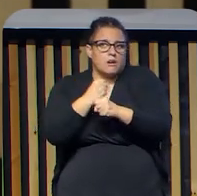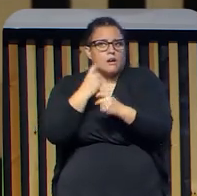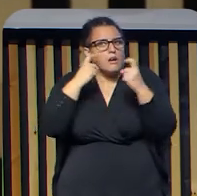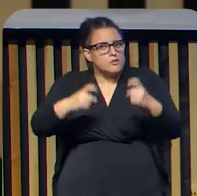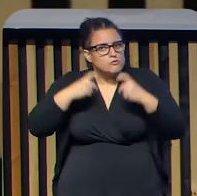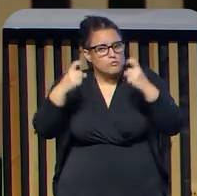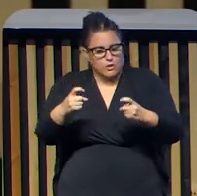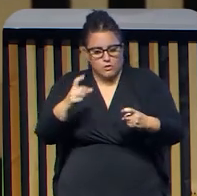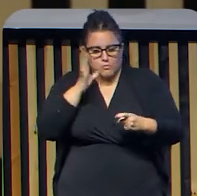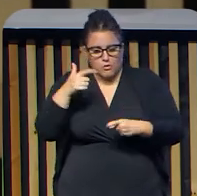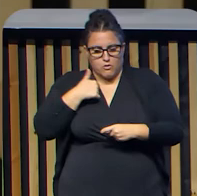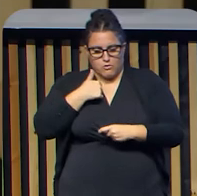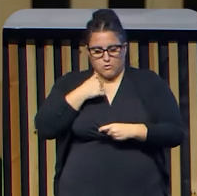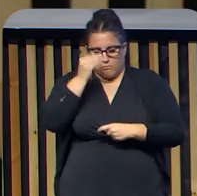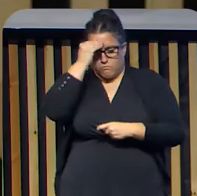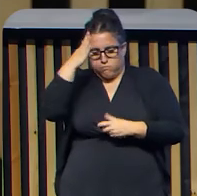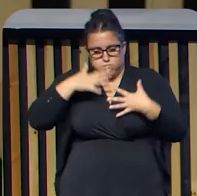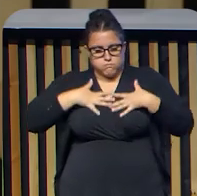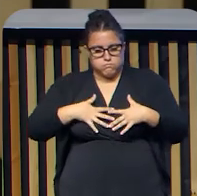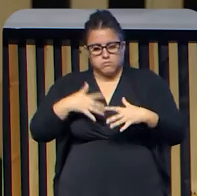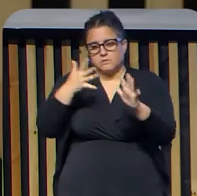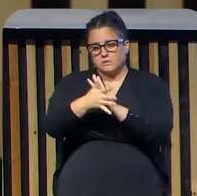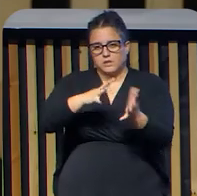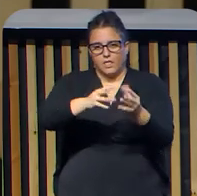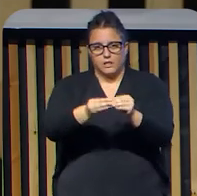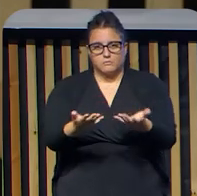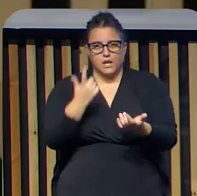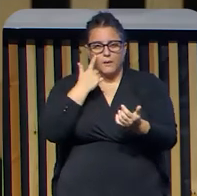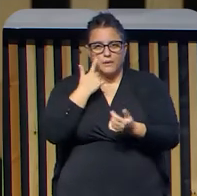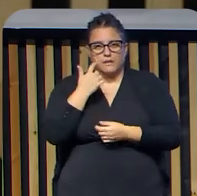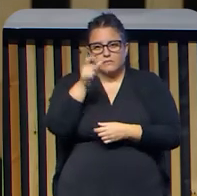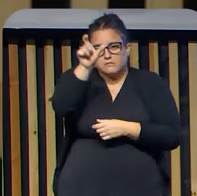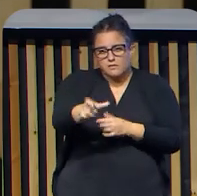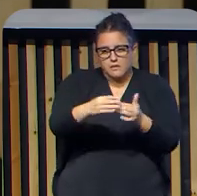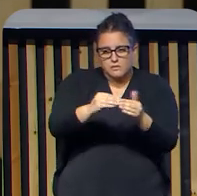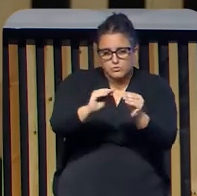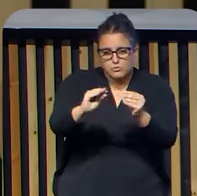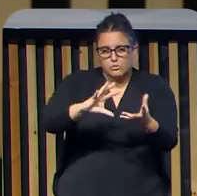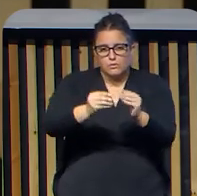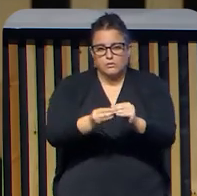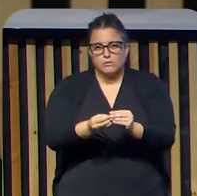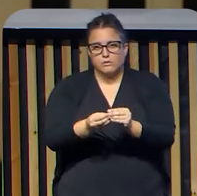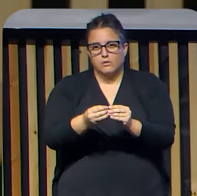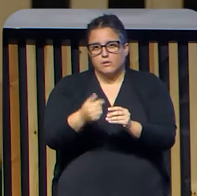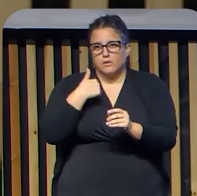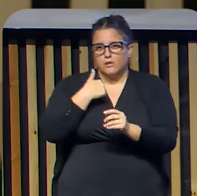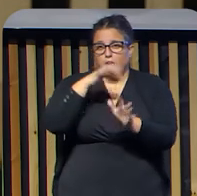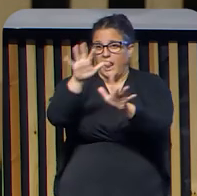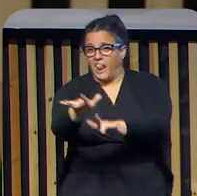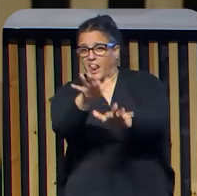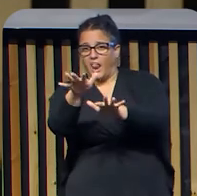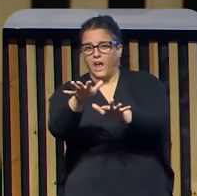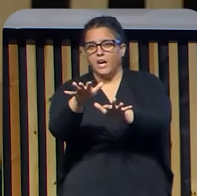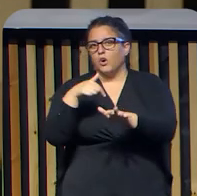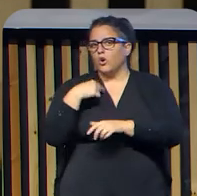le voy a contar un cuento le voy a decir cosas rarísimas que no a entender cuál es el punto intermedio etcétera Bueno a lo que iba